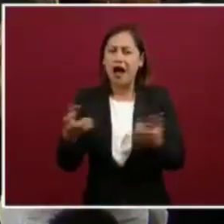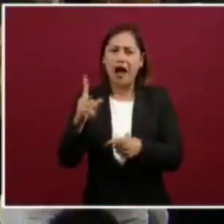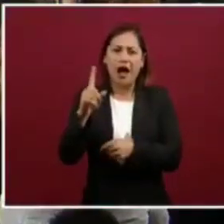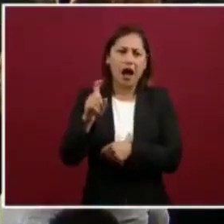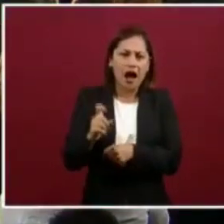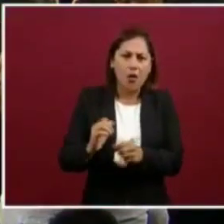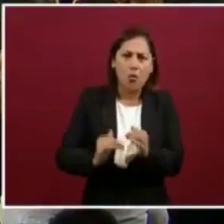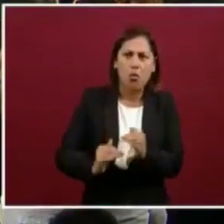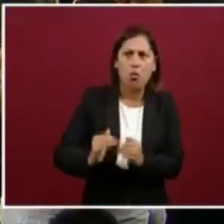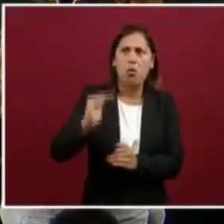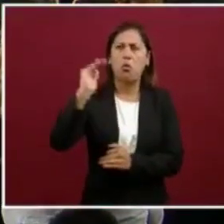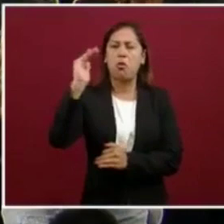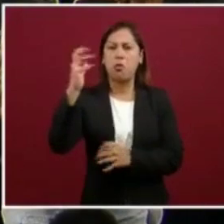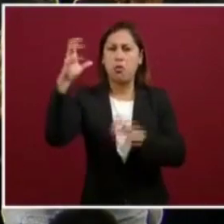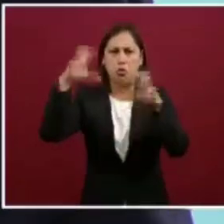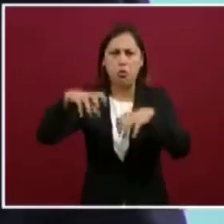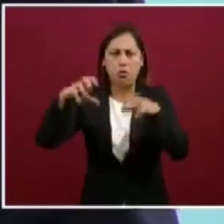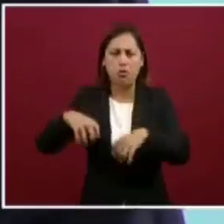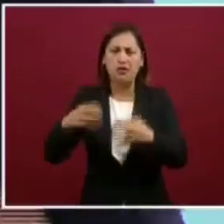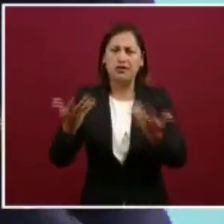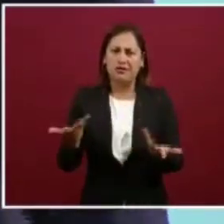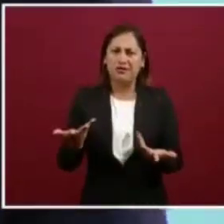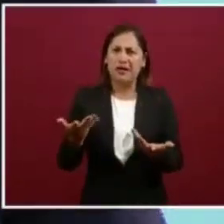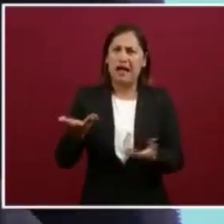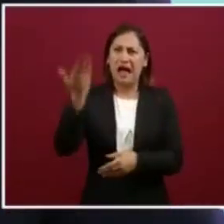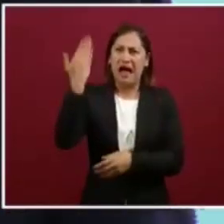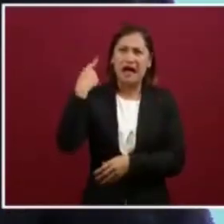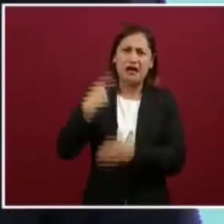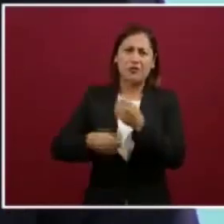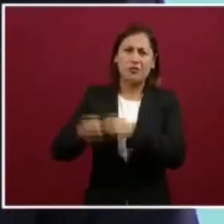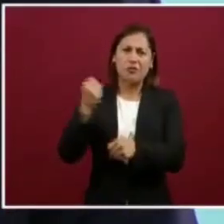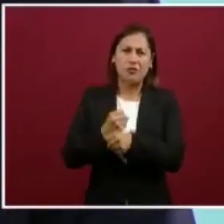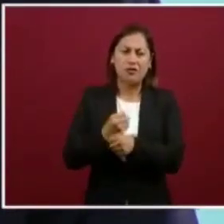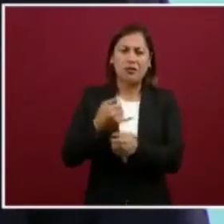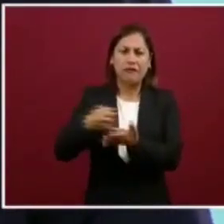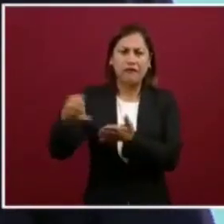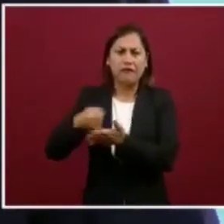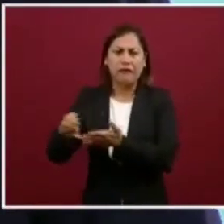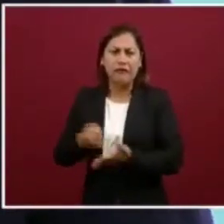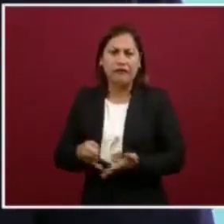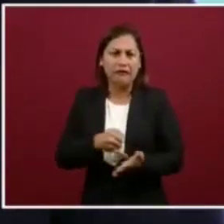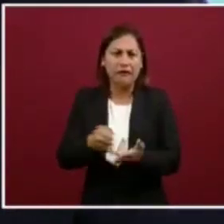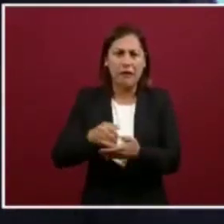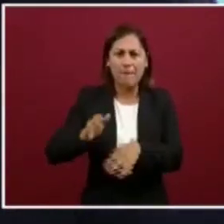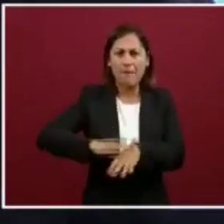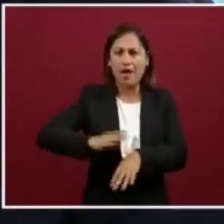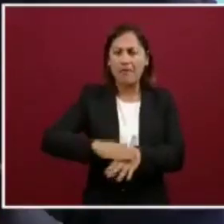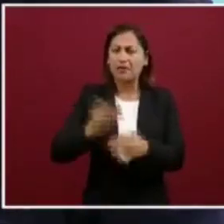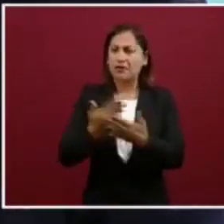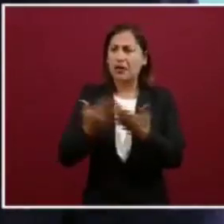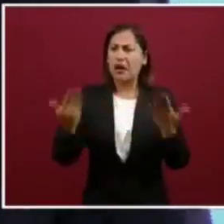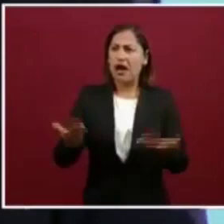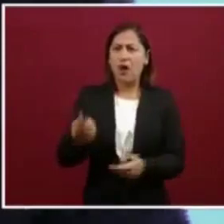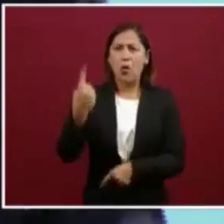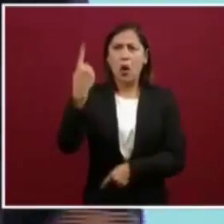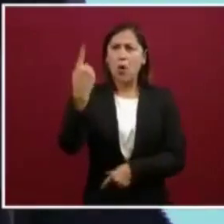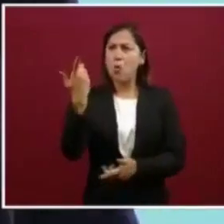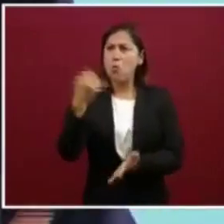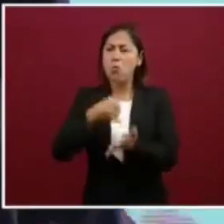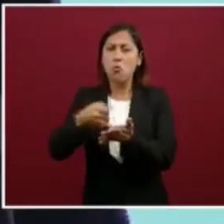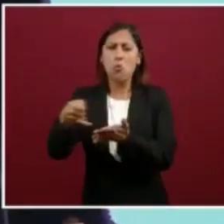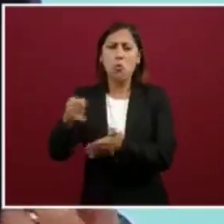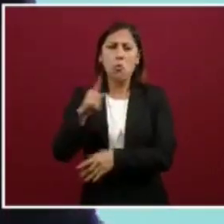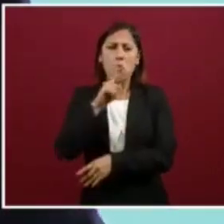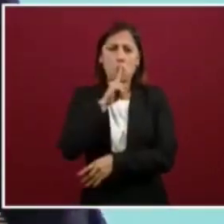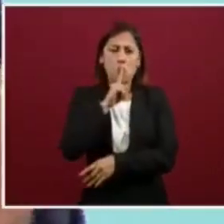siembras al año, hoy ya no se puede hacer eso, solo tienen un patrón de siembras por el régimen de lluvias. Cuarto, es la región